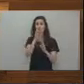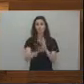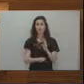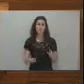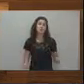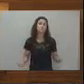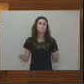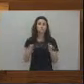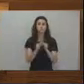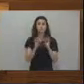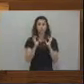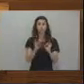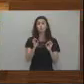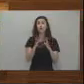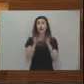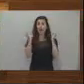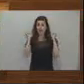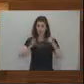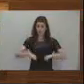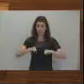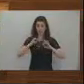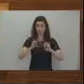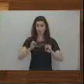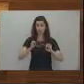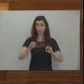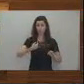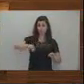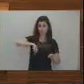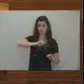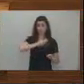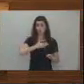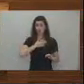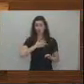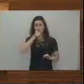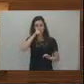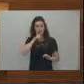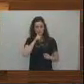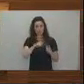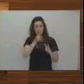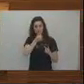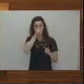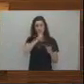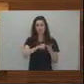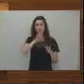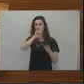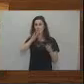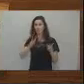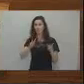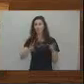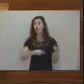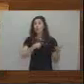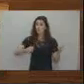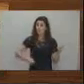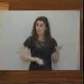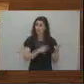tipo. Ese acuerdo al cual habían llegado Somos Oviedo, PSOE e Izquierda Unida. No Podemos, porque